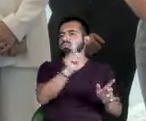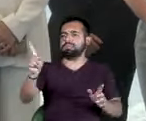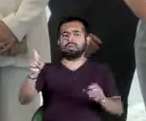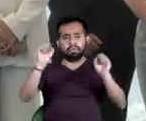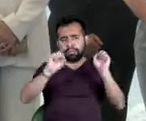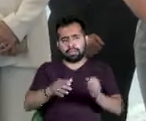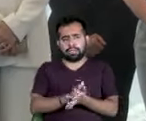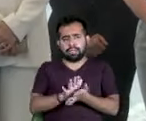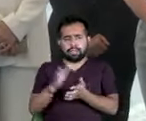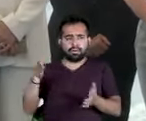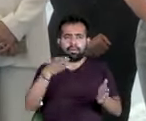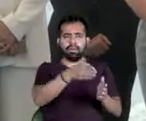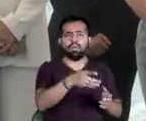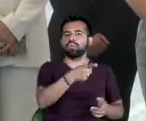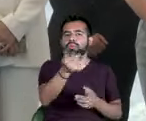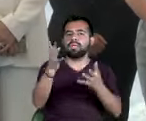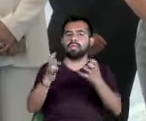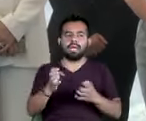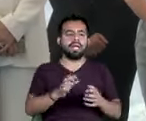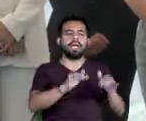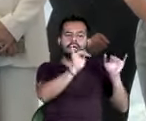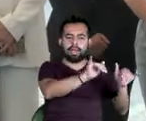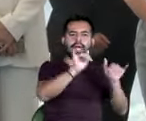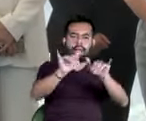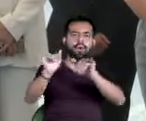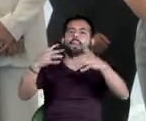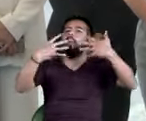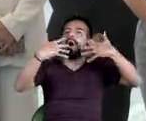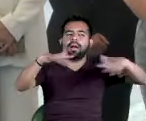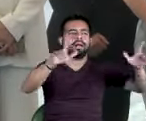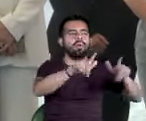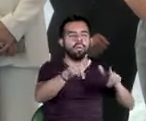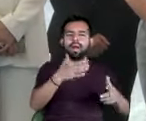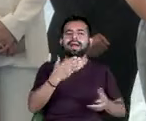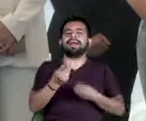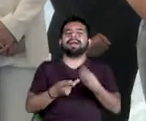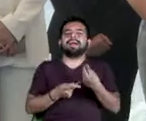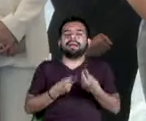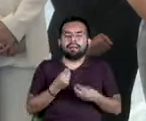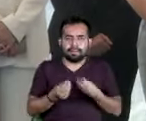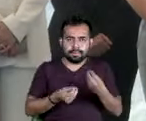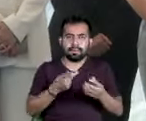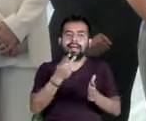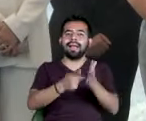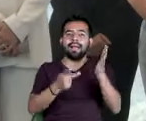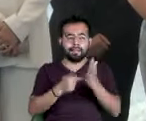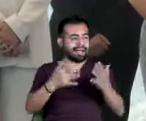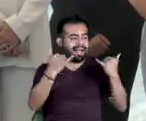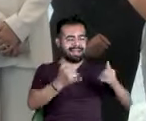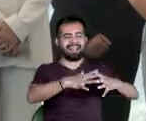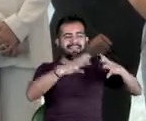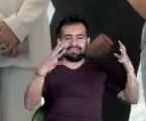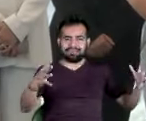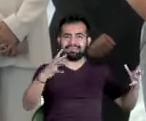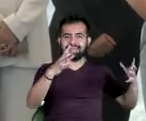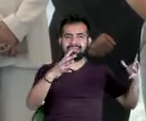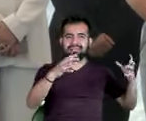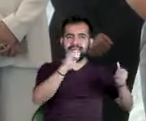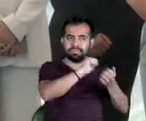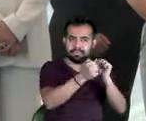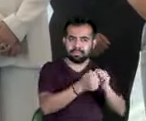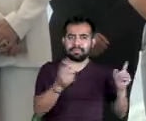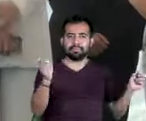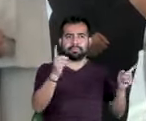parada. Si usted quiere entrar en una parada, tiene que entrar en cualquier parada. Entonces, ¿qué va a pasar con la barbaridad que hicieron? Insisto, me detengo en estos elementos porque